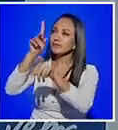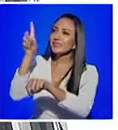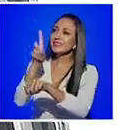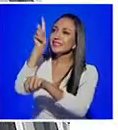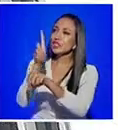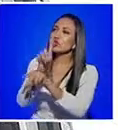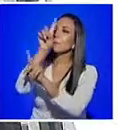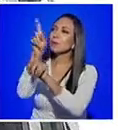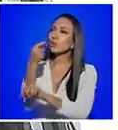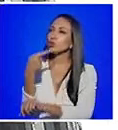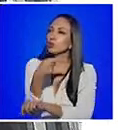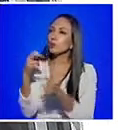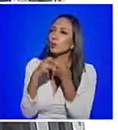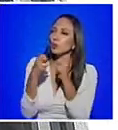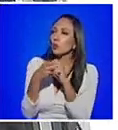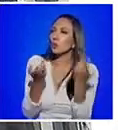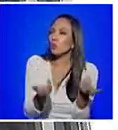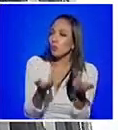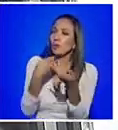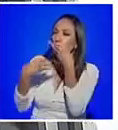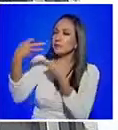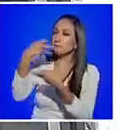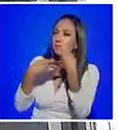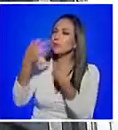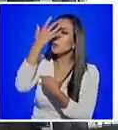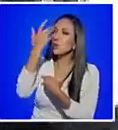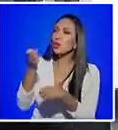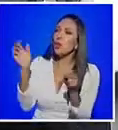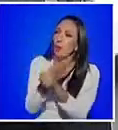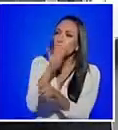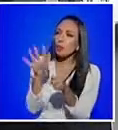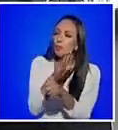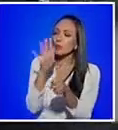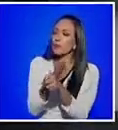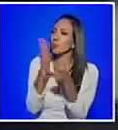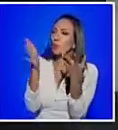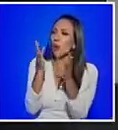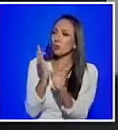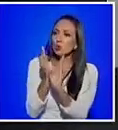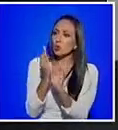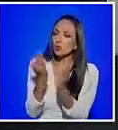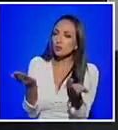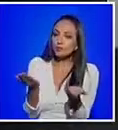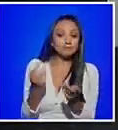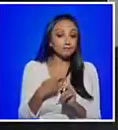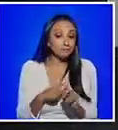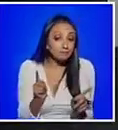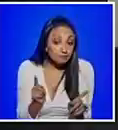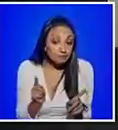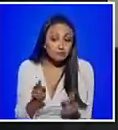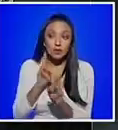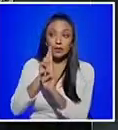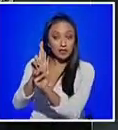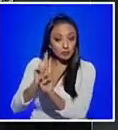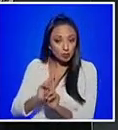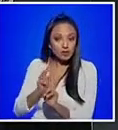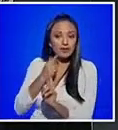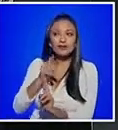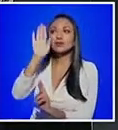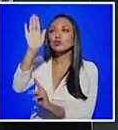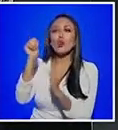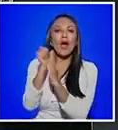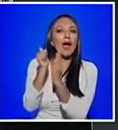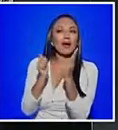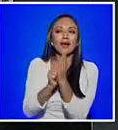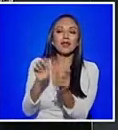Metropolitana de Tránsito para que nos explique el por qué se dan estos inconvenientes. Sin embargo, nos contestaron que por su apretada